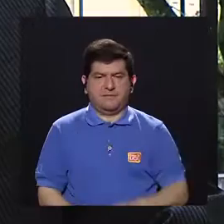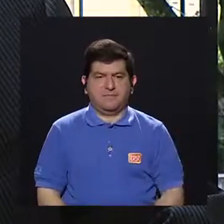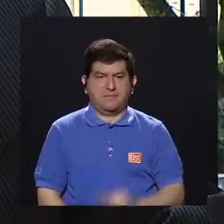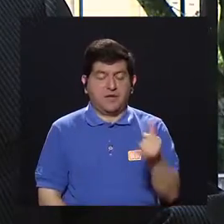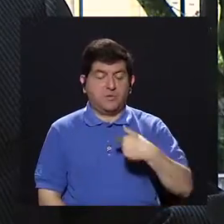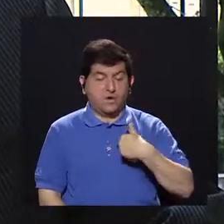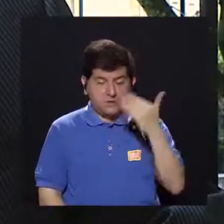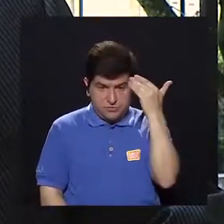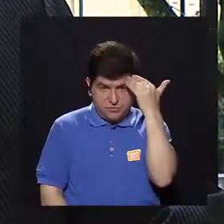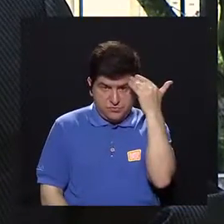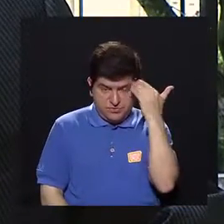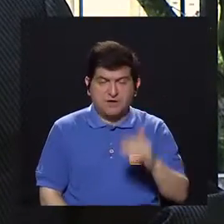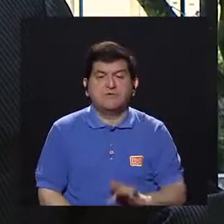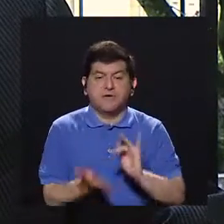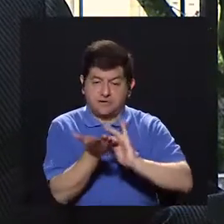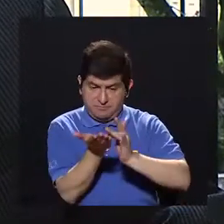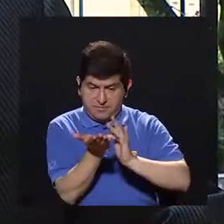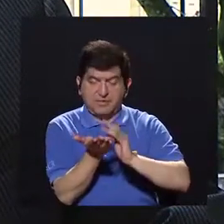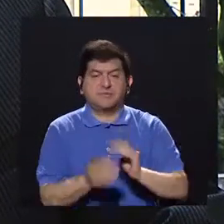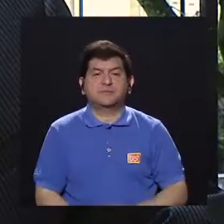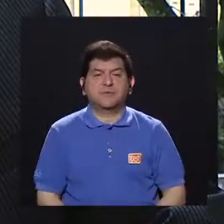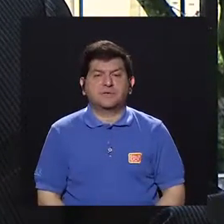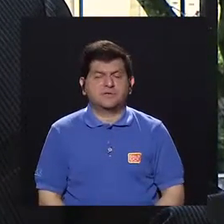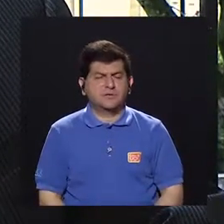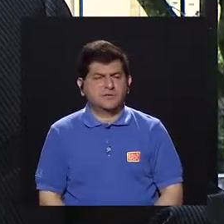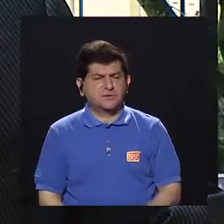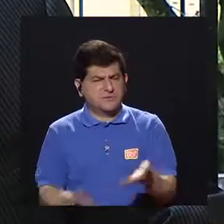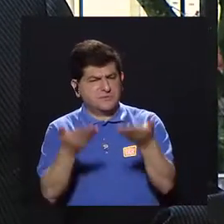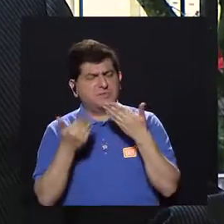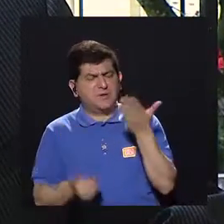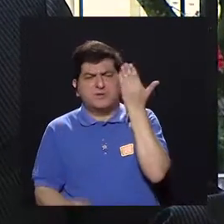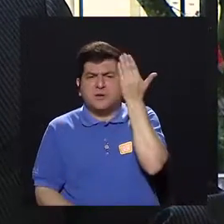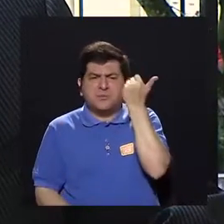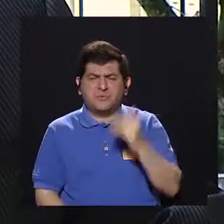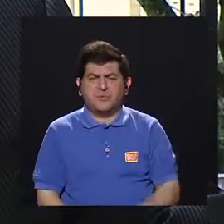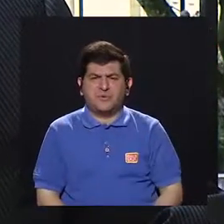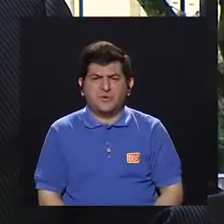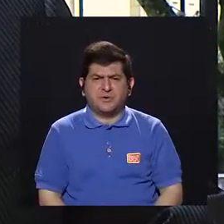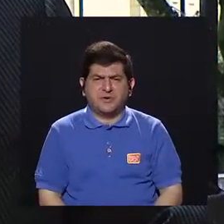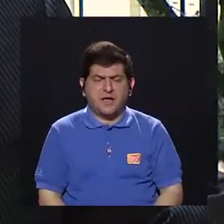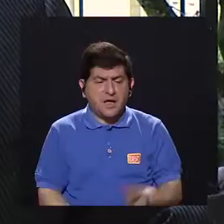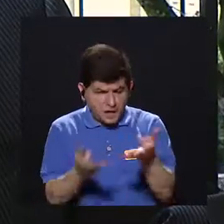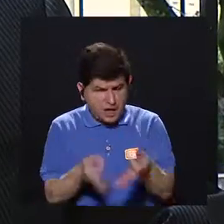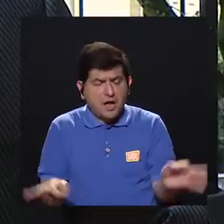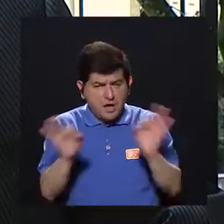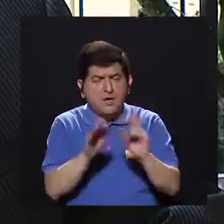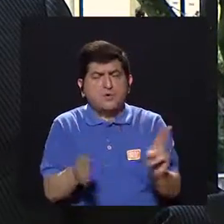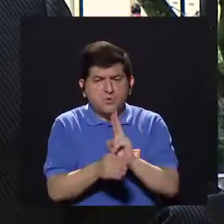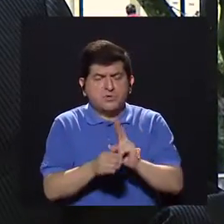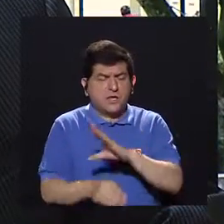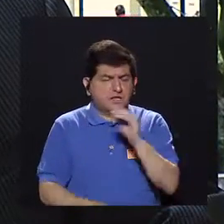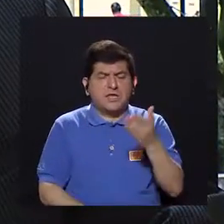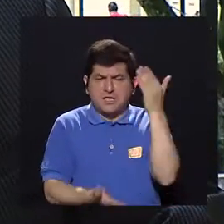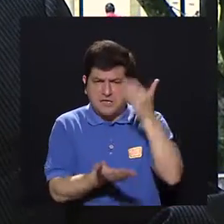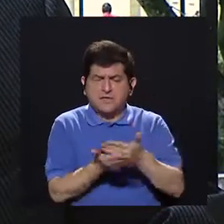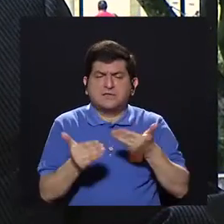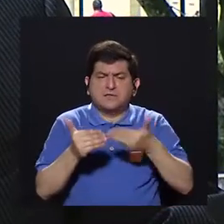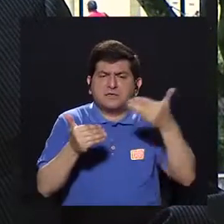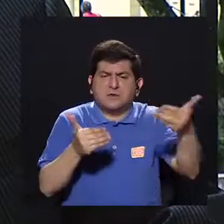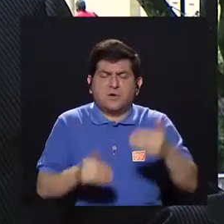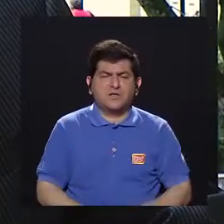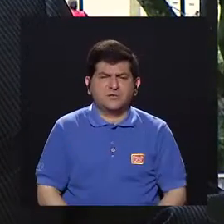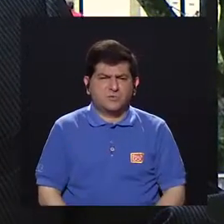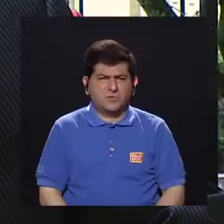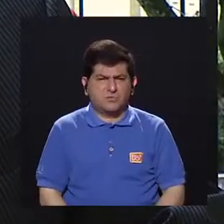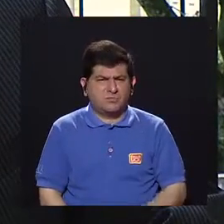esclerosis múltiple. También tengo que estar enterado de los medicamentos, por qué me los dan, por qué es importante recibirlos, cuándo es el momento de